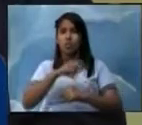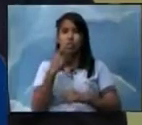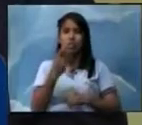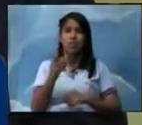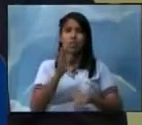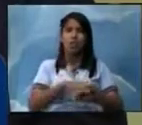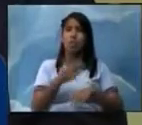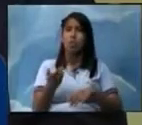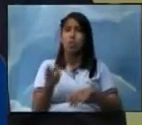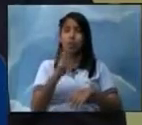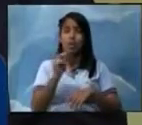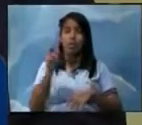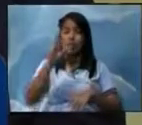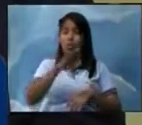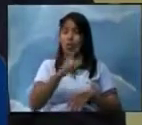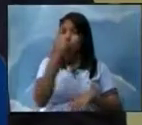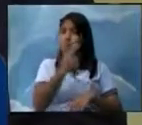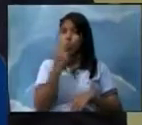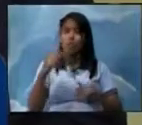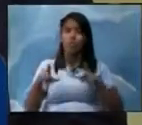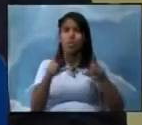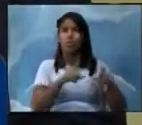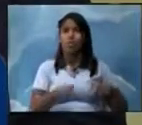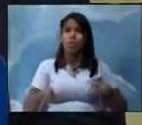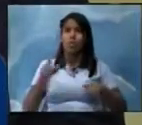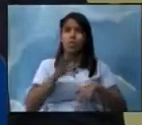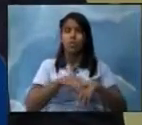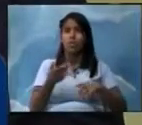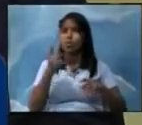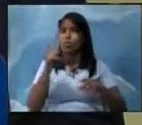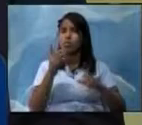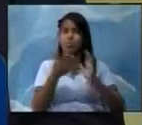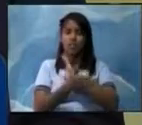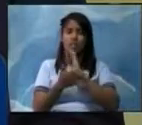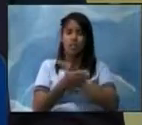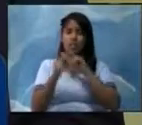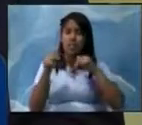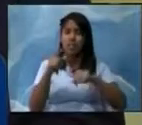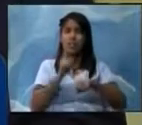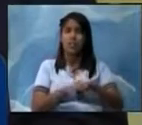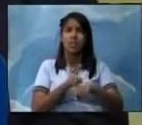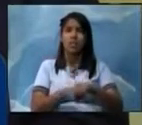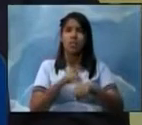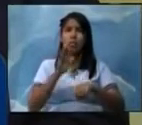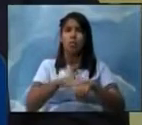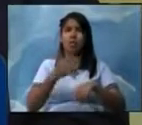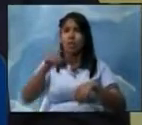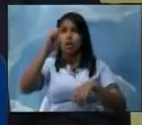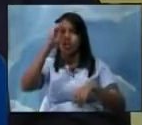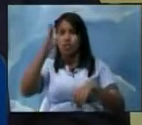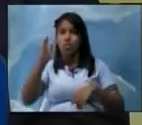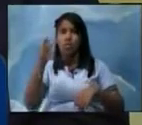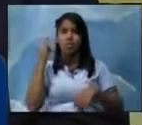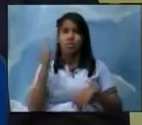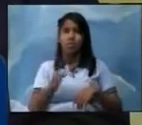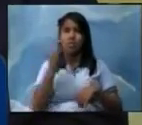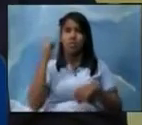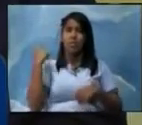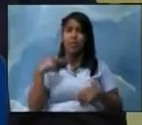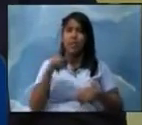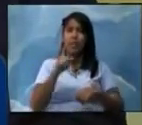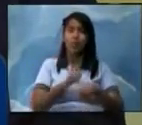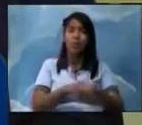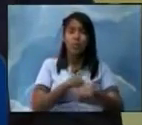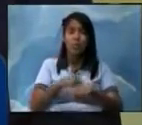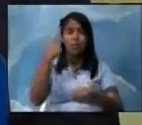decir por qué no estoy ocupando un lugar no Por qué no no suceden las cosas en este tiempo porque Dios siempre tiene